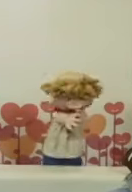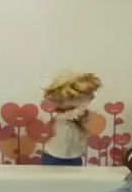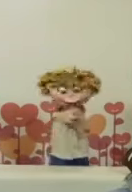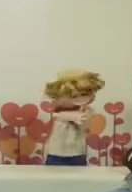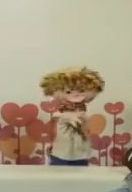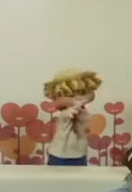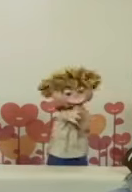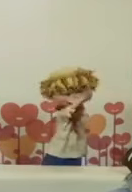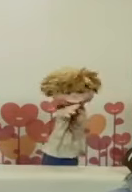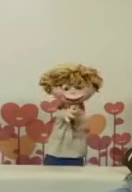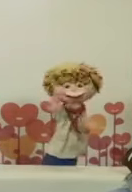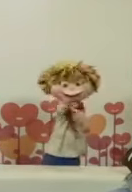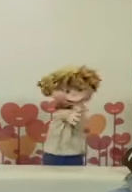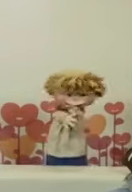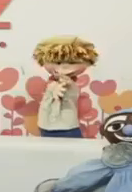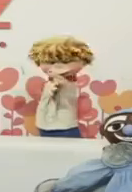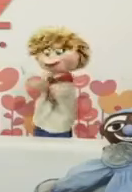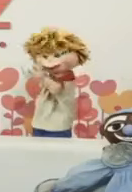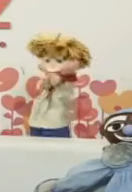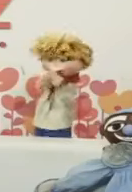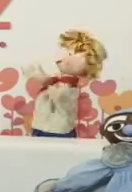Ese muñeco se movió.